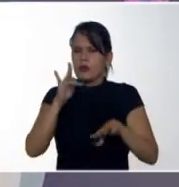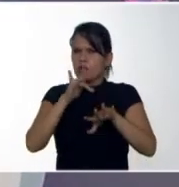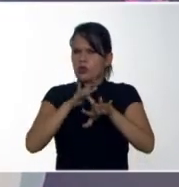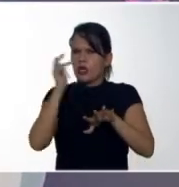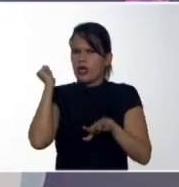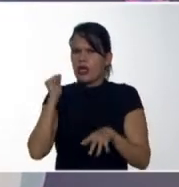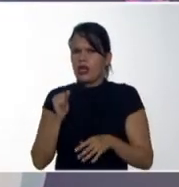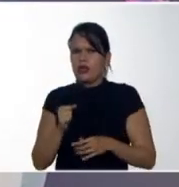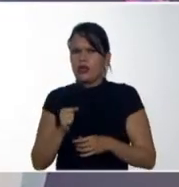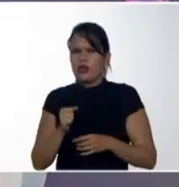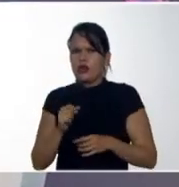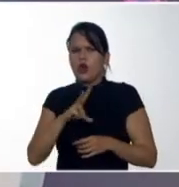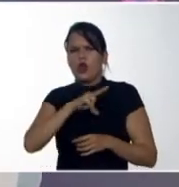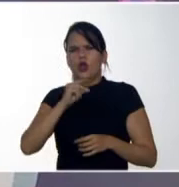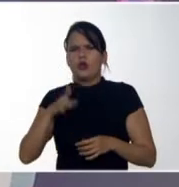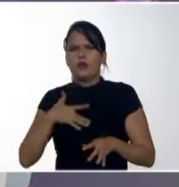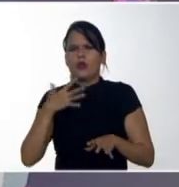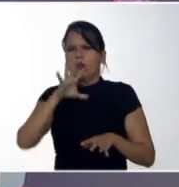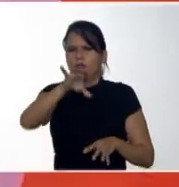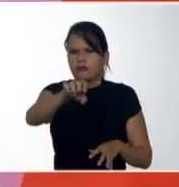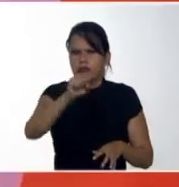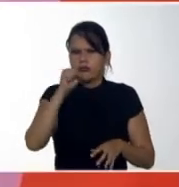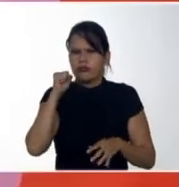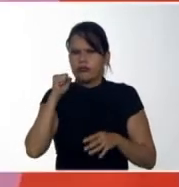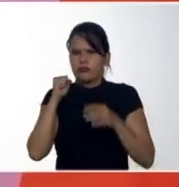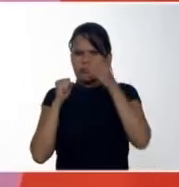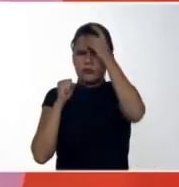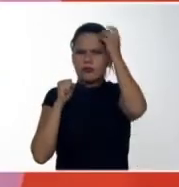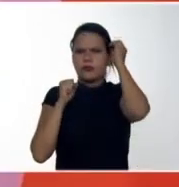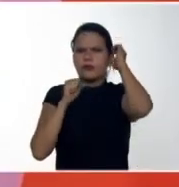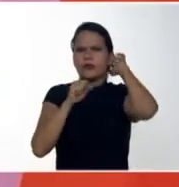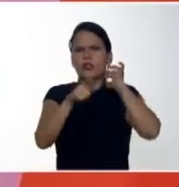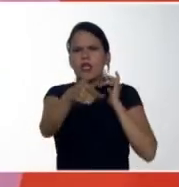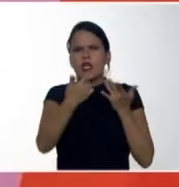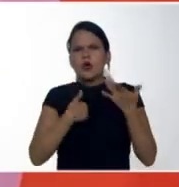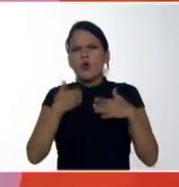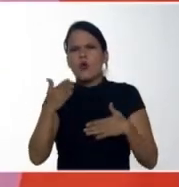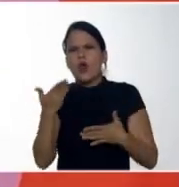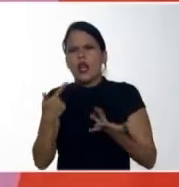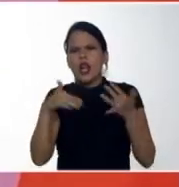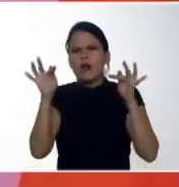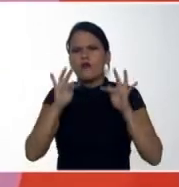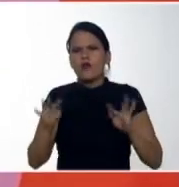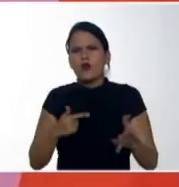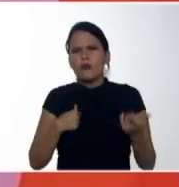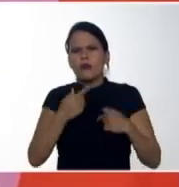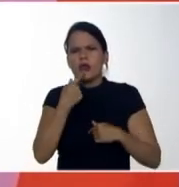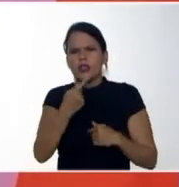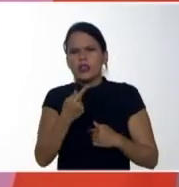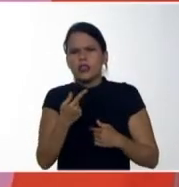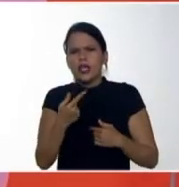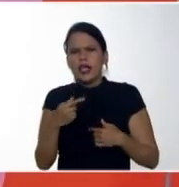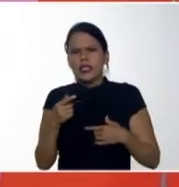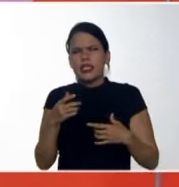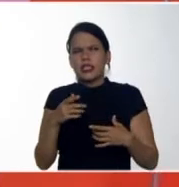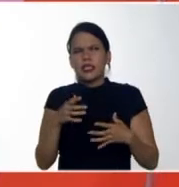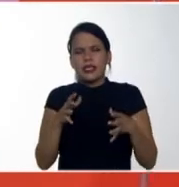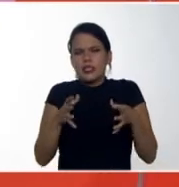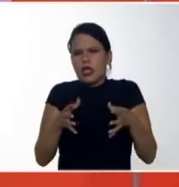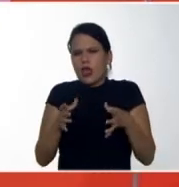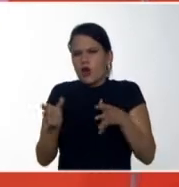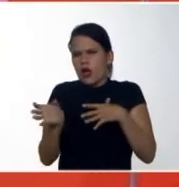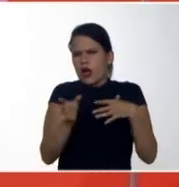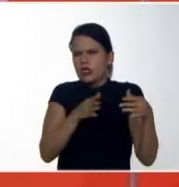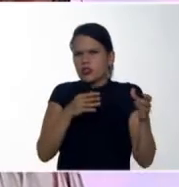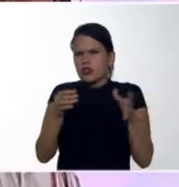tocarlo o no podemos tomarlo directamente. ¿Y cuál es la forma del estado gaseoso? La